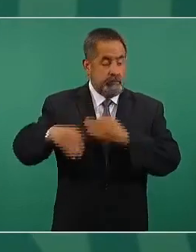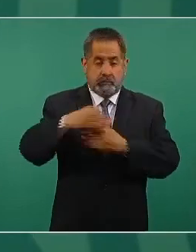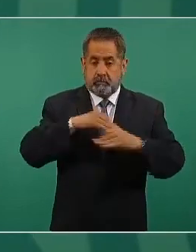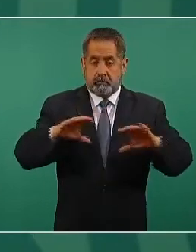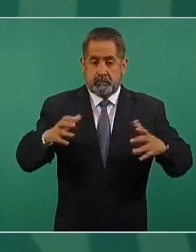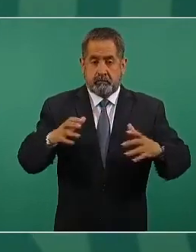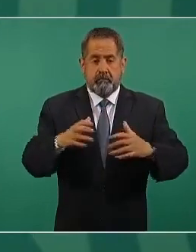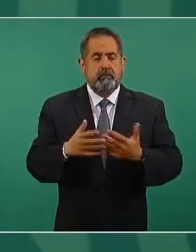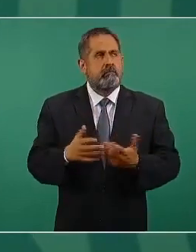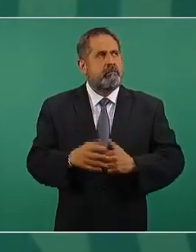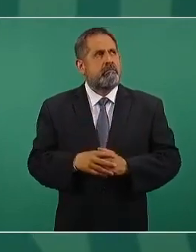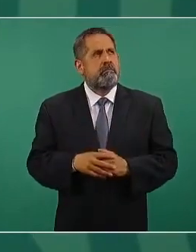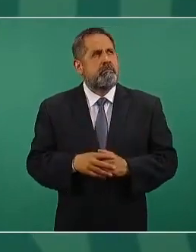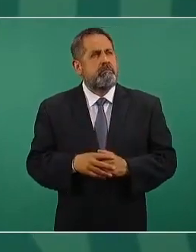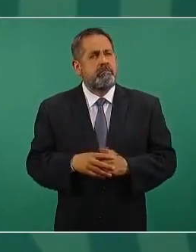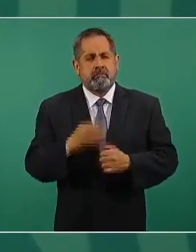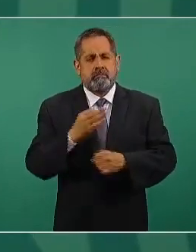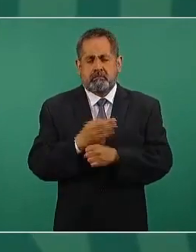Hasta ahora